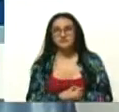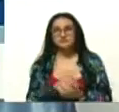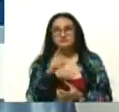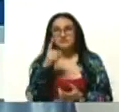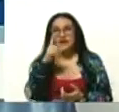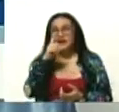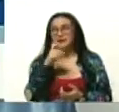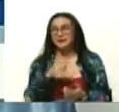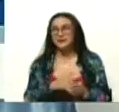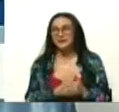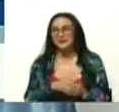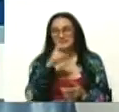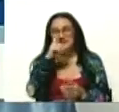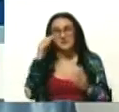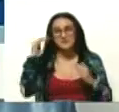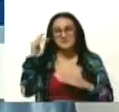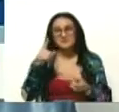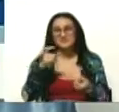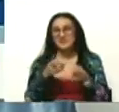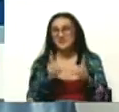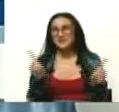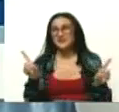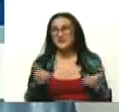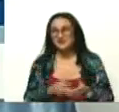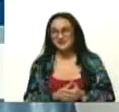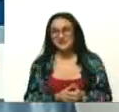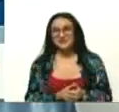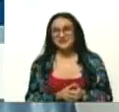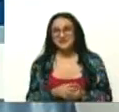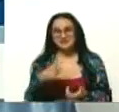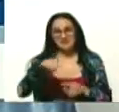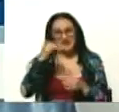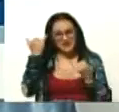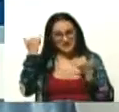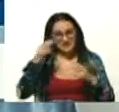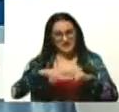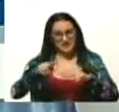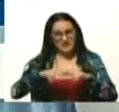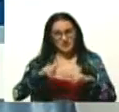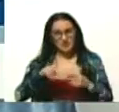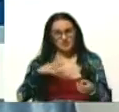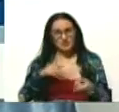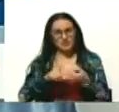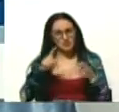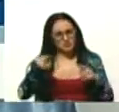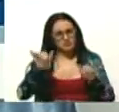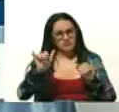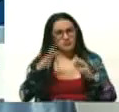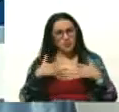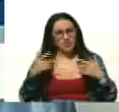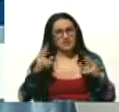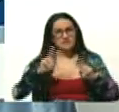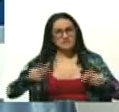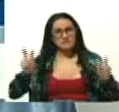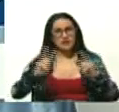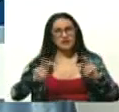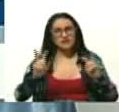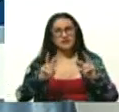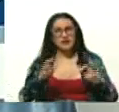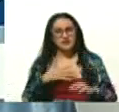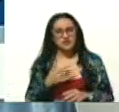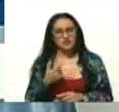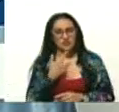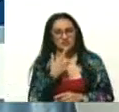divorcian, ¿cómo será eso de que un matrimonio infantil? Y ustedes pueden investigar y verán que lo que estoy aquí diciendo es